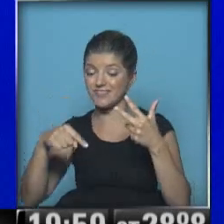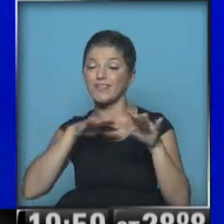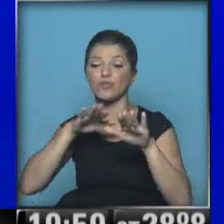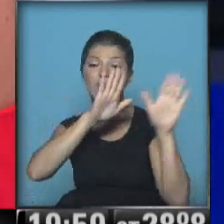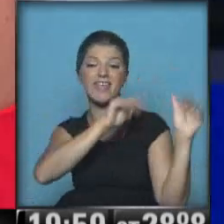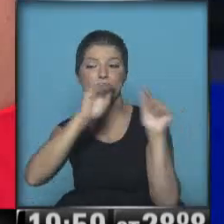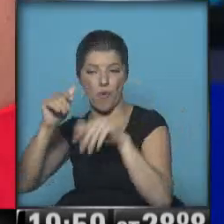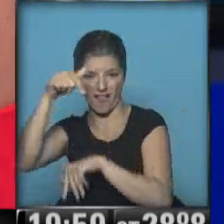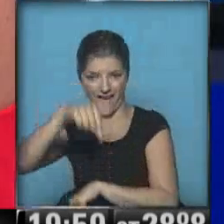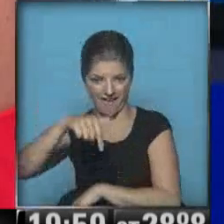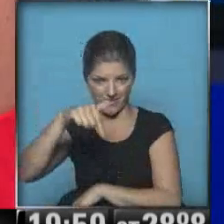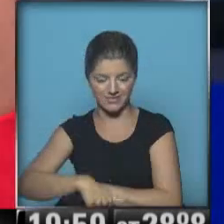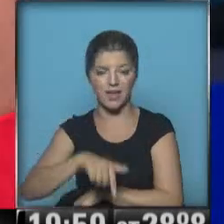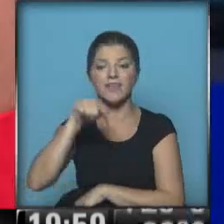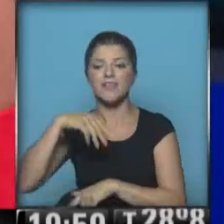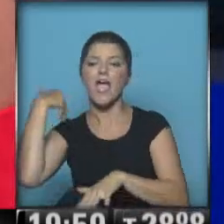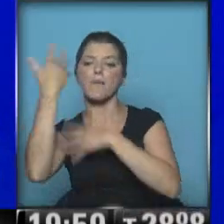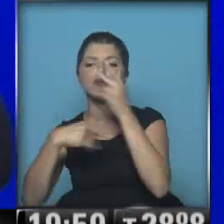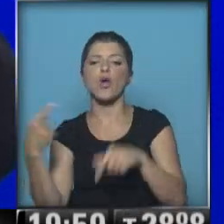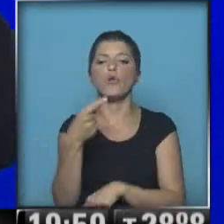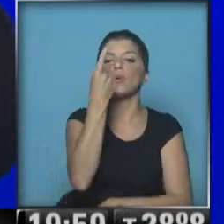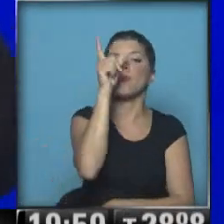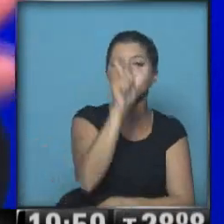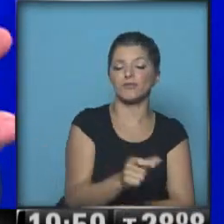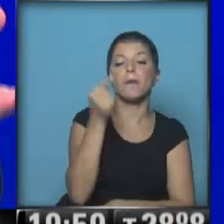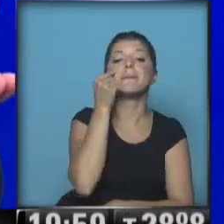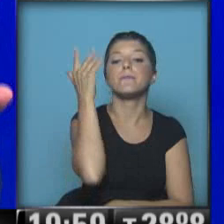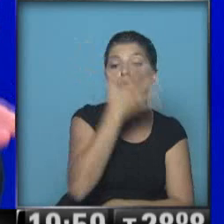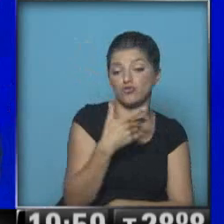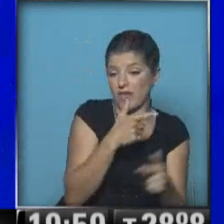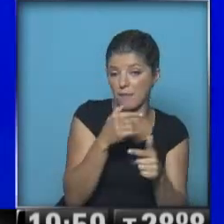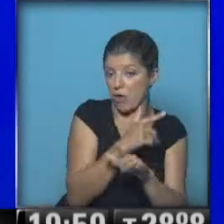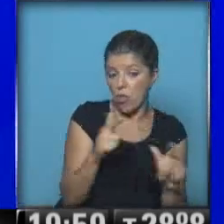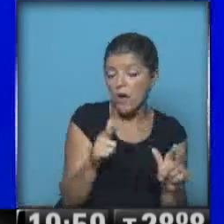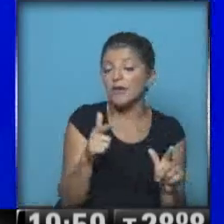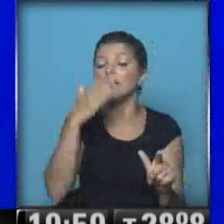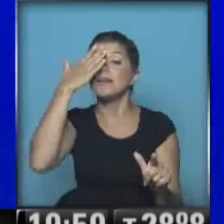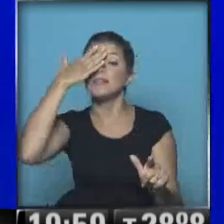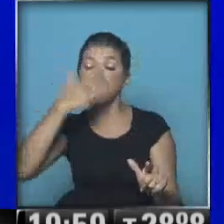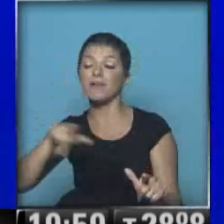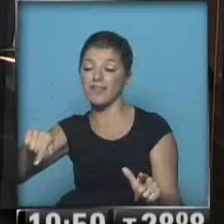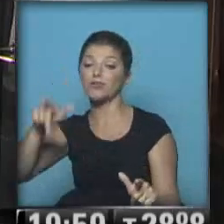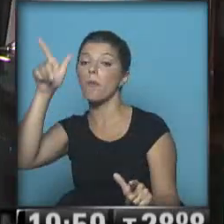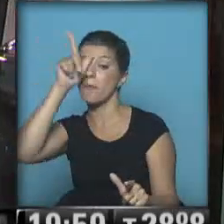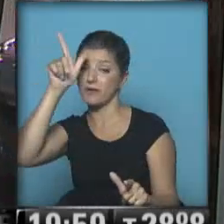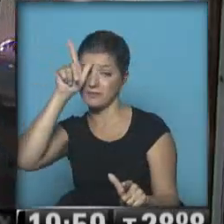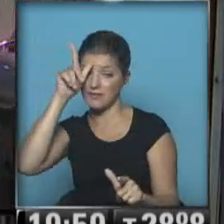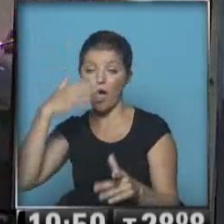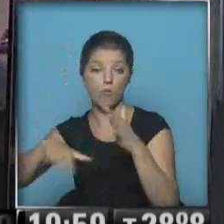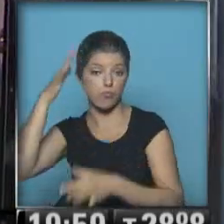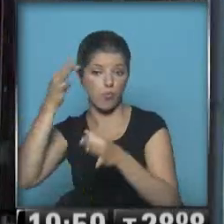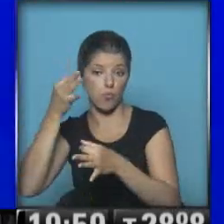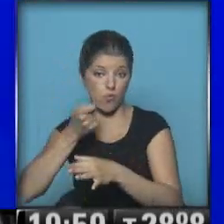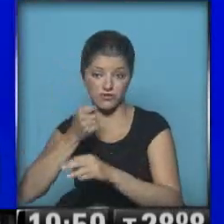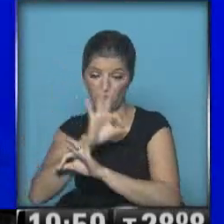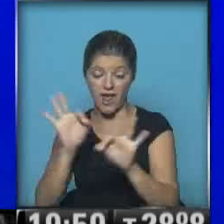lo mismo. Se aplica la violencia en contra de un muchacho negro desarmado y después a los policías o no se los lleva a juicio o se